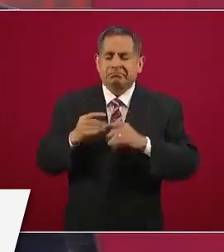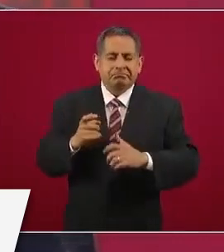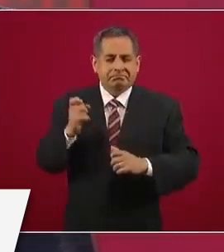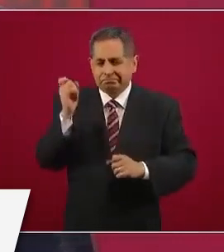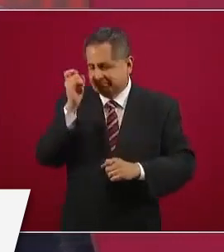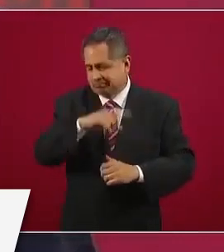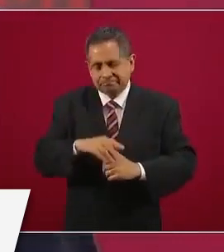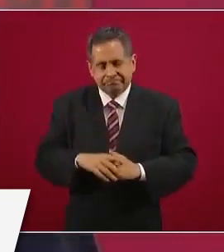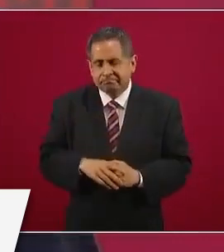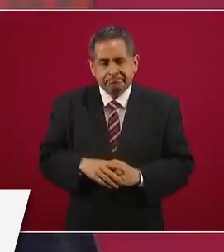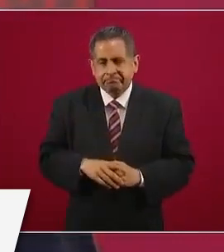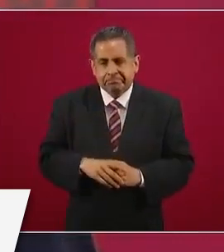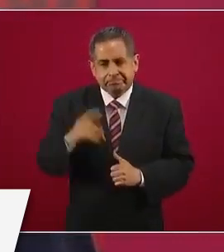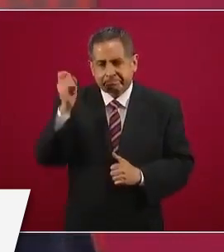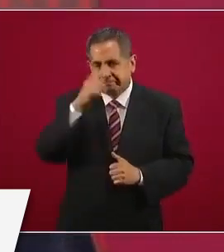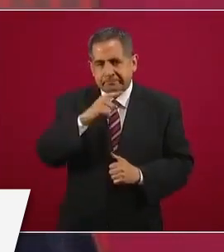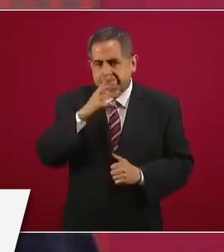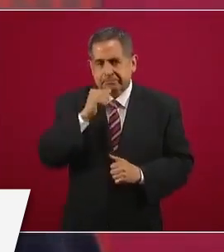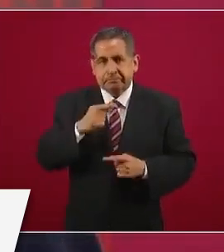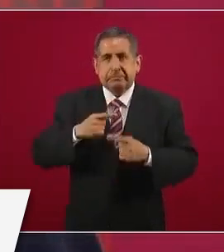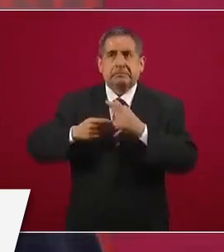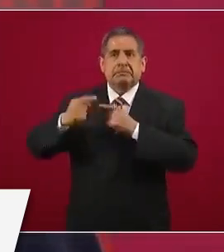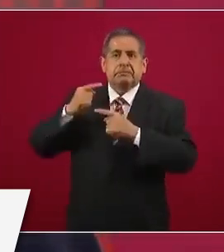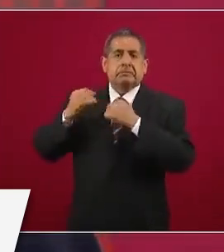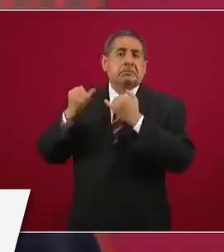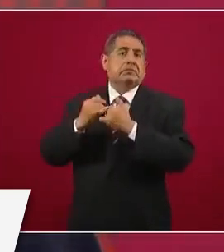el retrogradar.